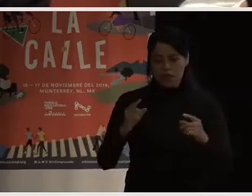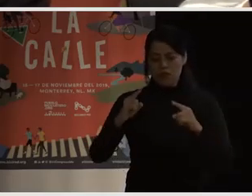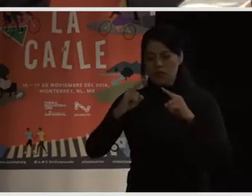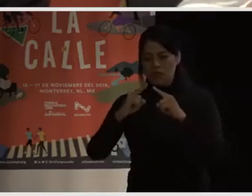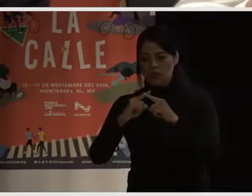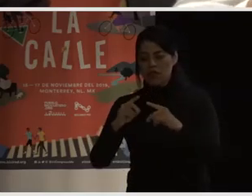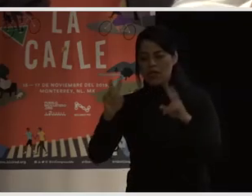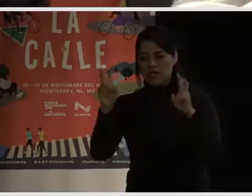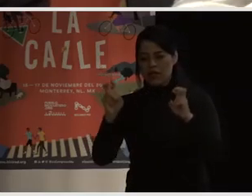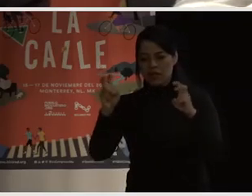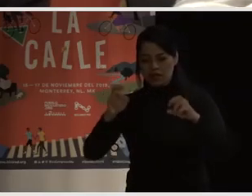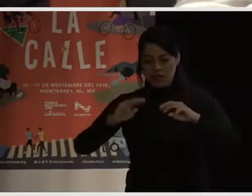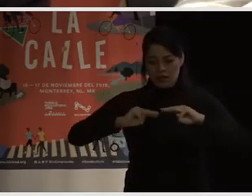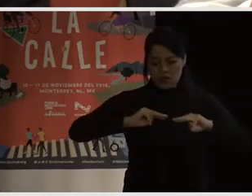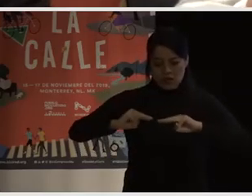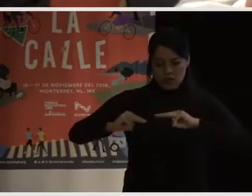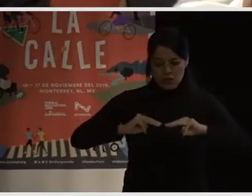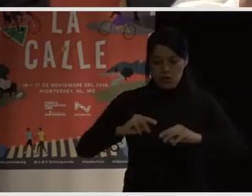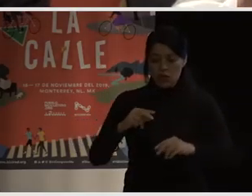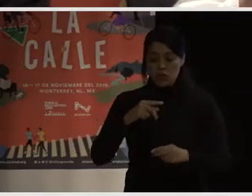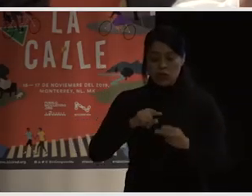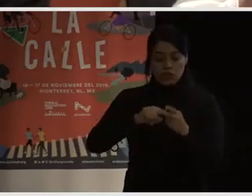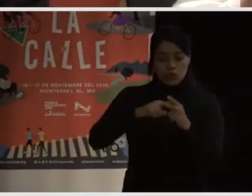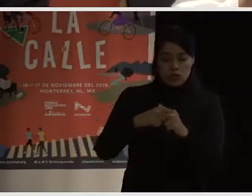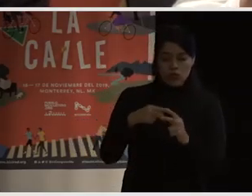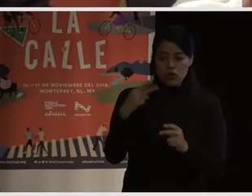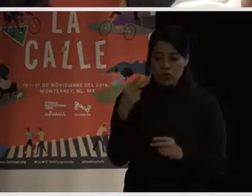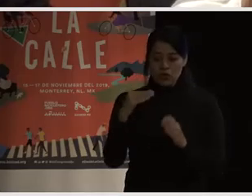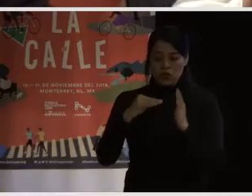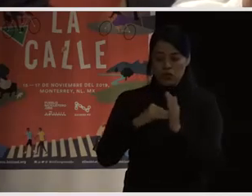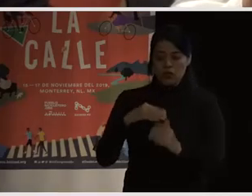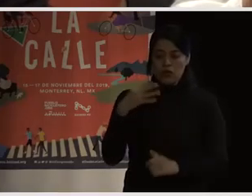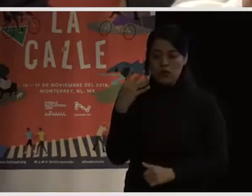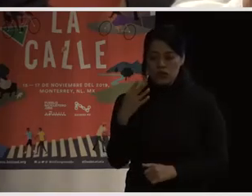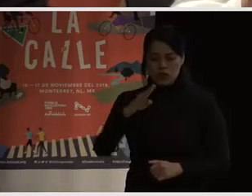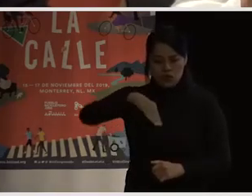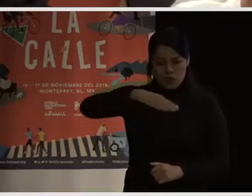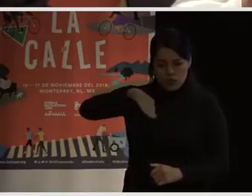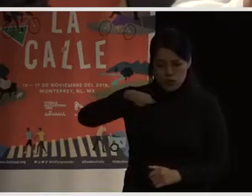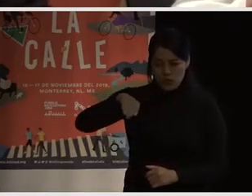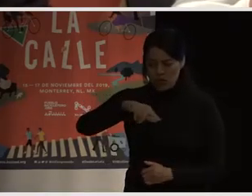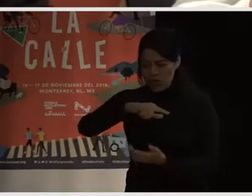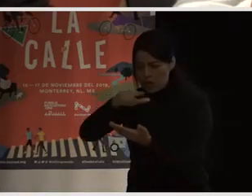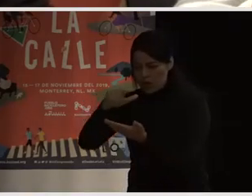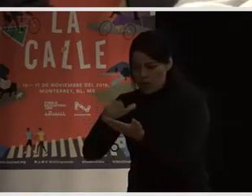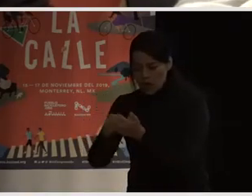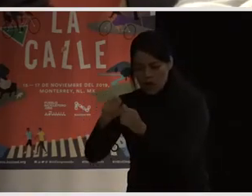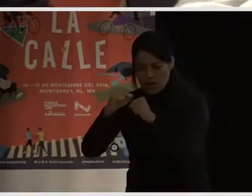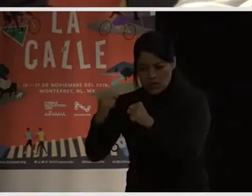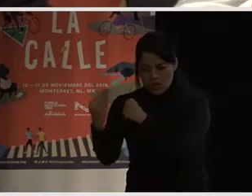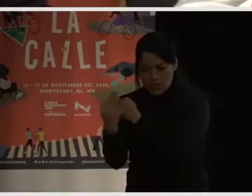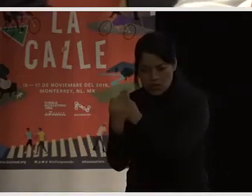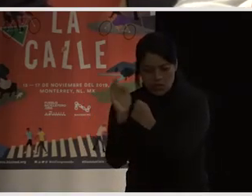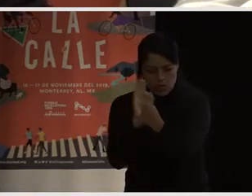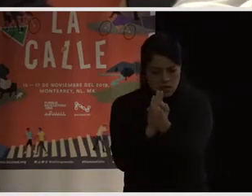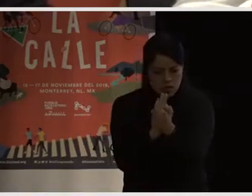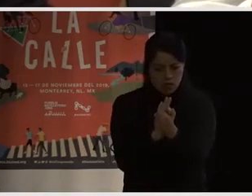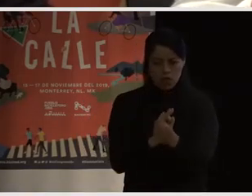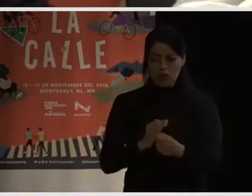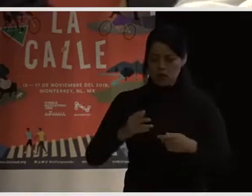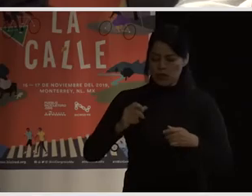de movilidad nosotros empezamos desde el 2004 a buscar espacios seguros para ciclistas y también para peatones